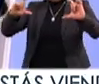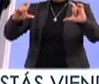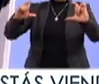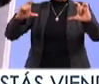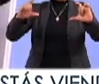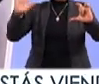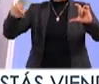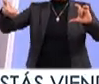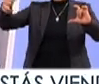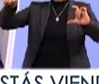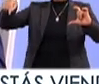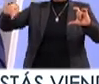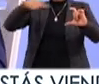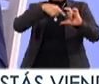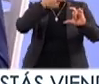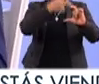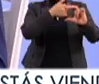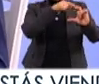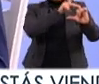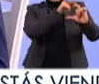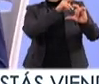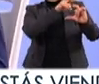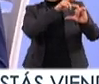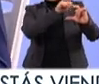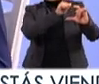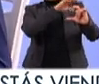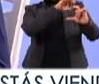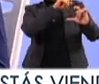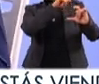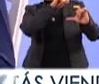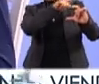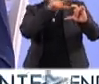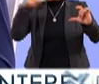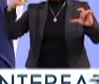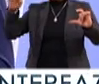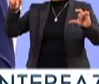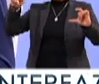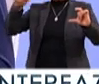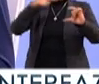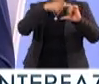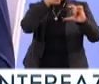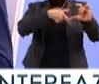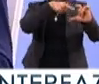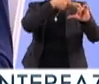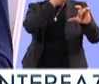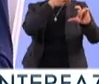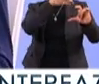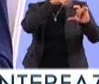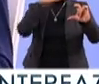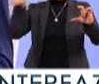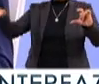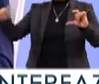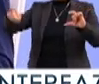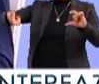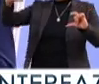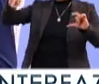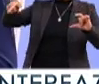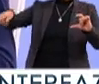esos son un poco más caros pero imagínate 7 veces pueden ser más baratos los genéricos que los de